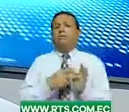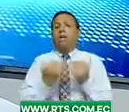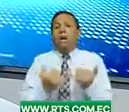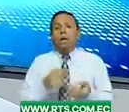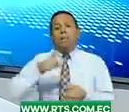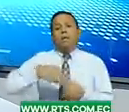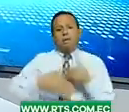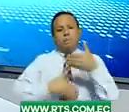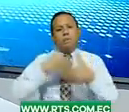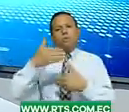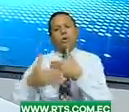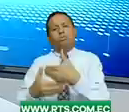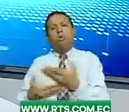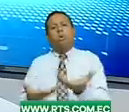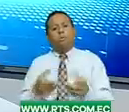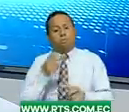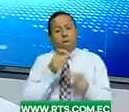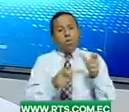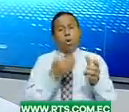este documento.